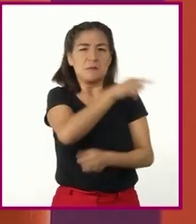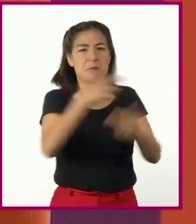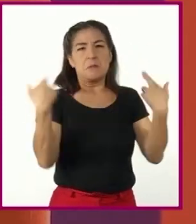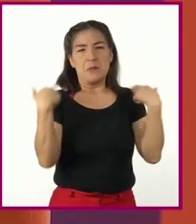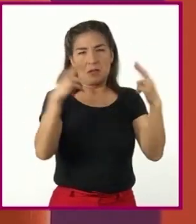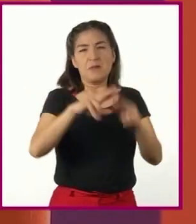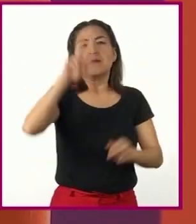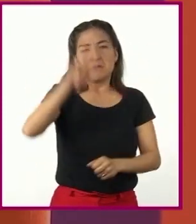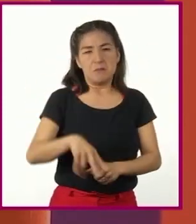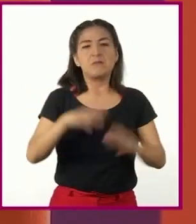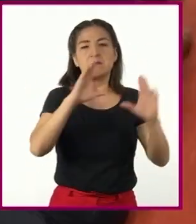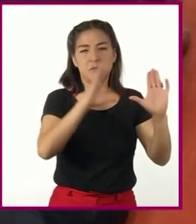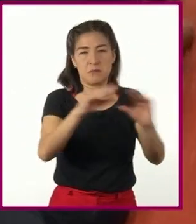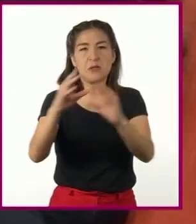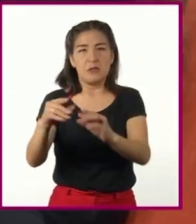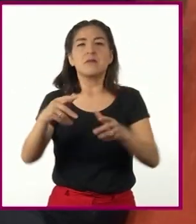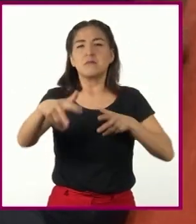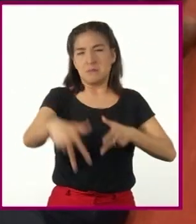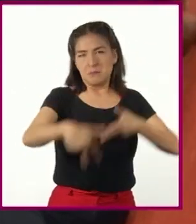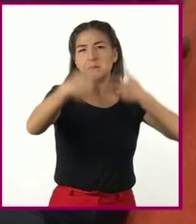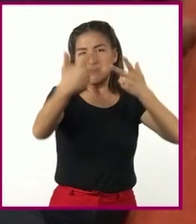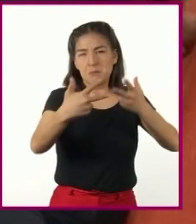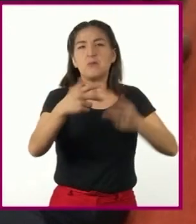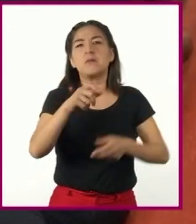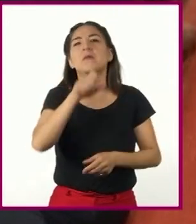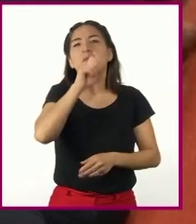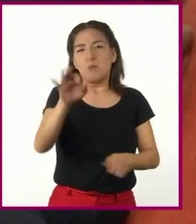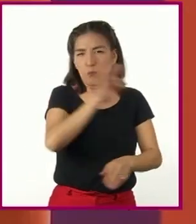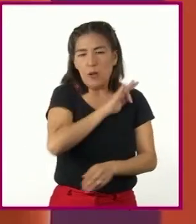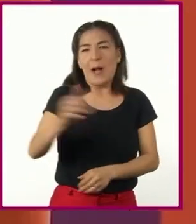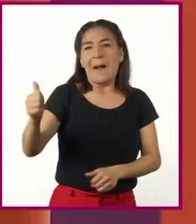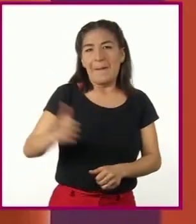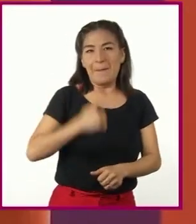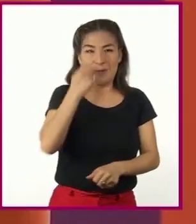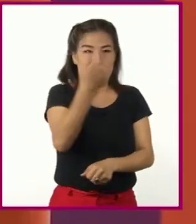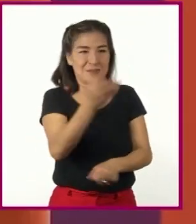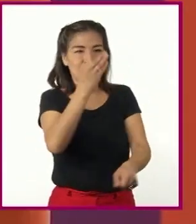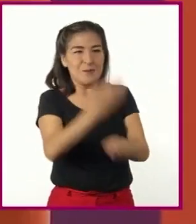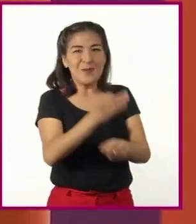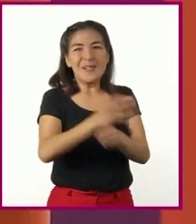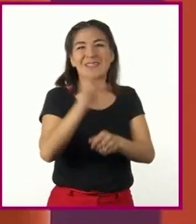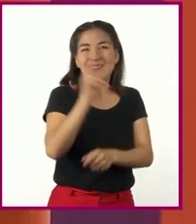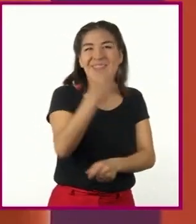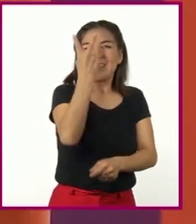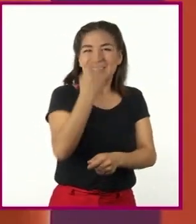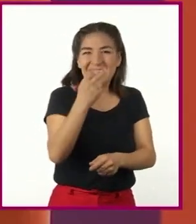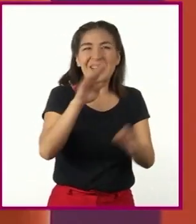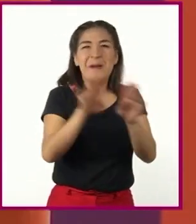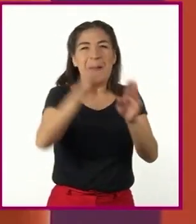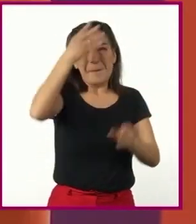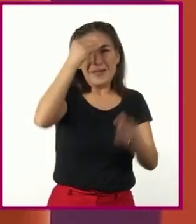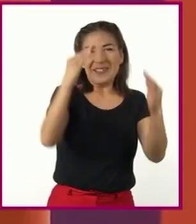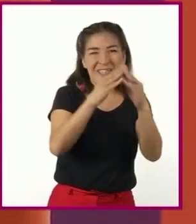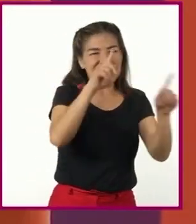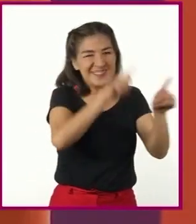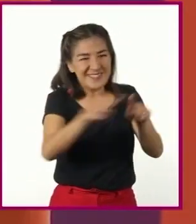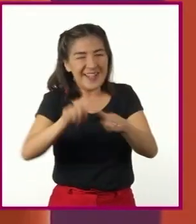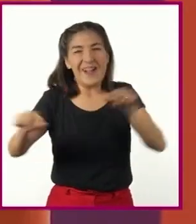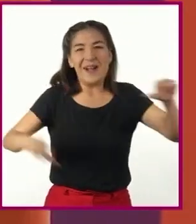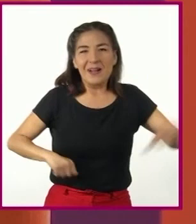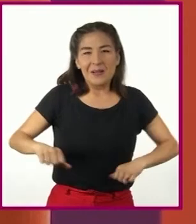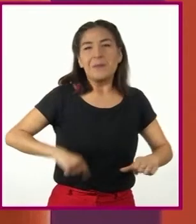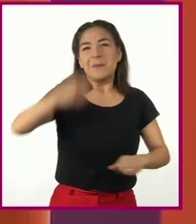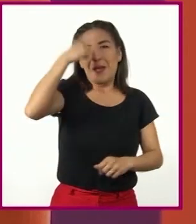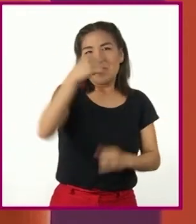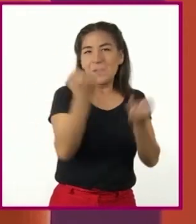docentes que están dando también sus clases en línea, podrían aprovechar estas cápsulas para hacer esos experimentos, para hacer todas esas